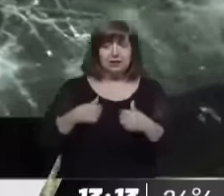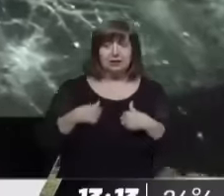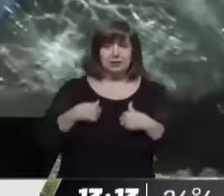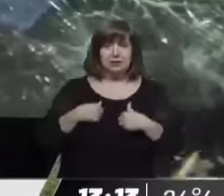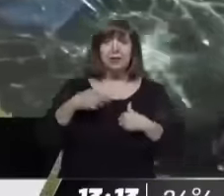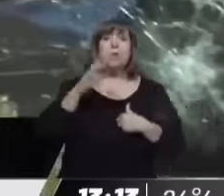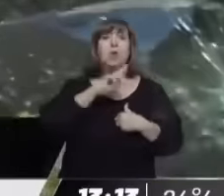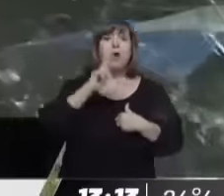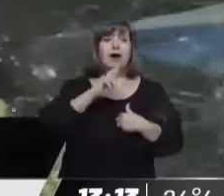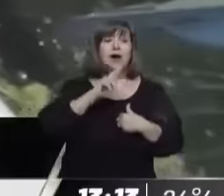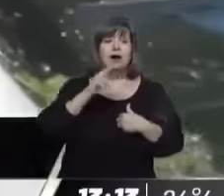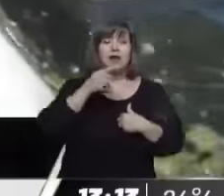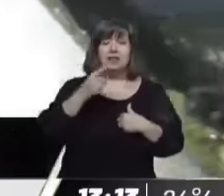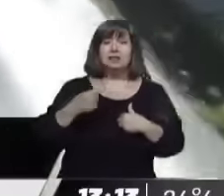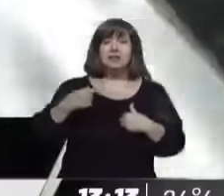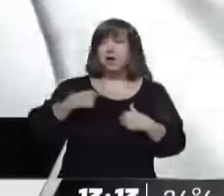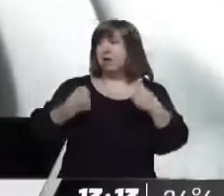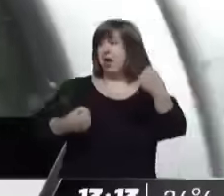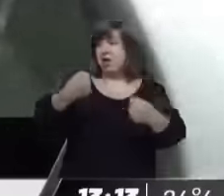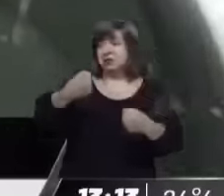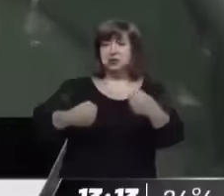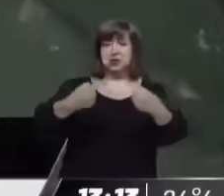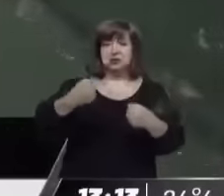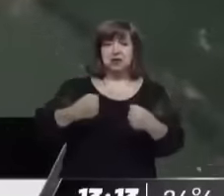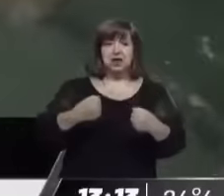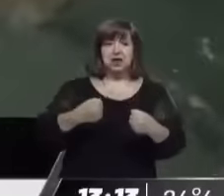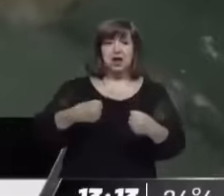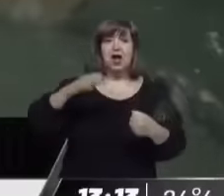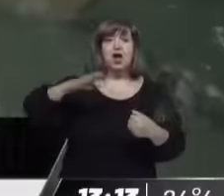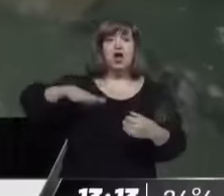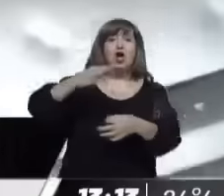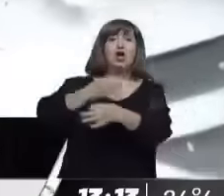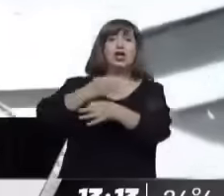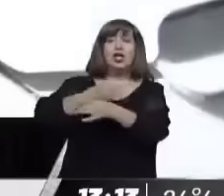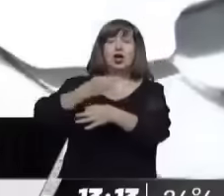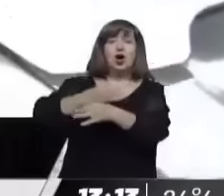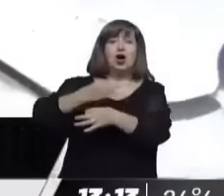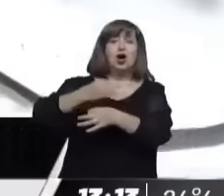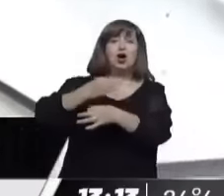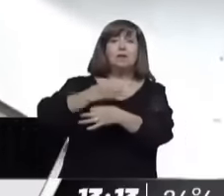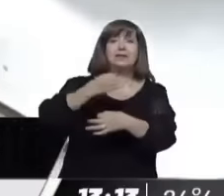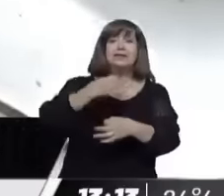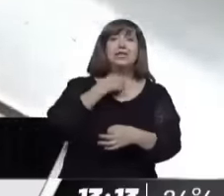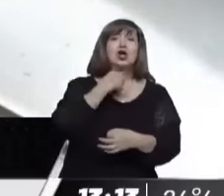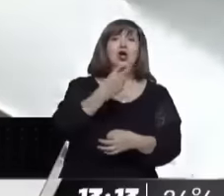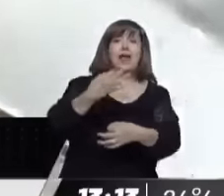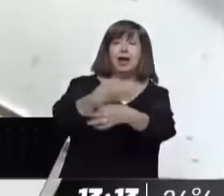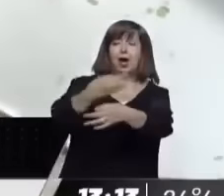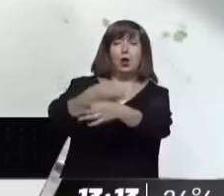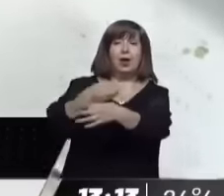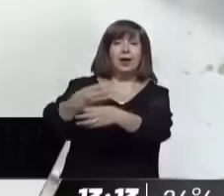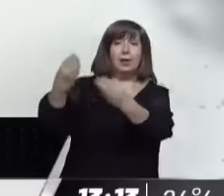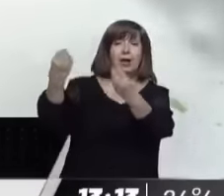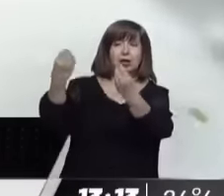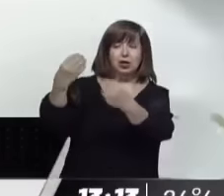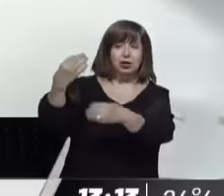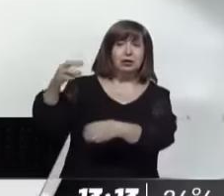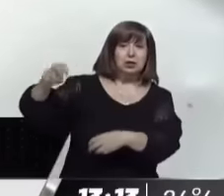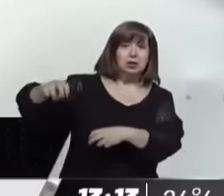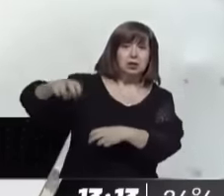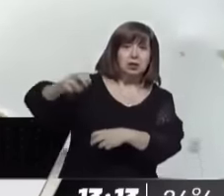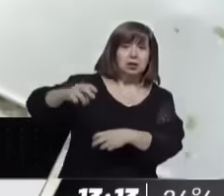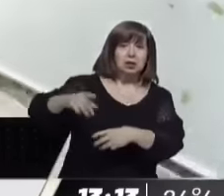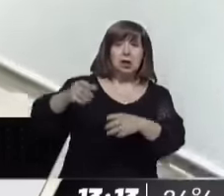destruyó. A mí me destruyó el auto. Y los niños salían de la escuela, los agarró la piedra. ¿Fue muy grande la piedra? Sí, fue como